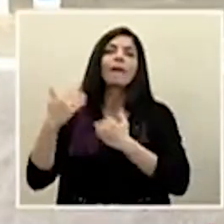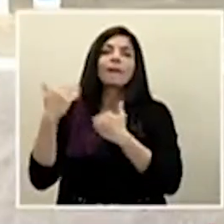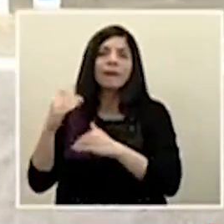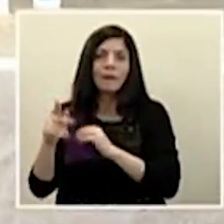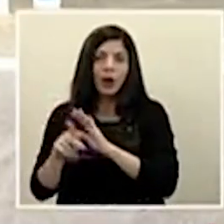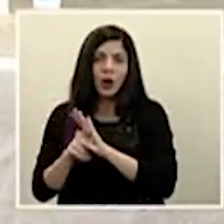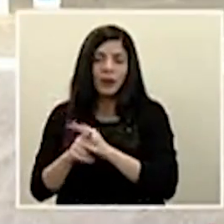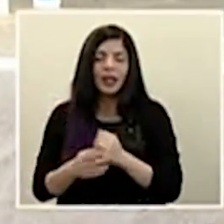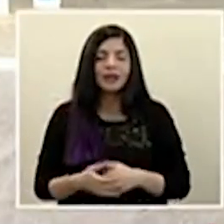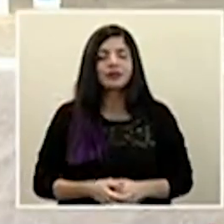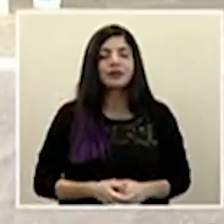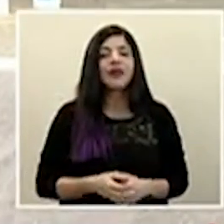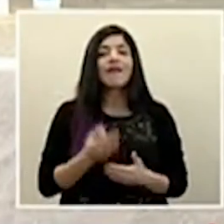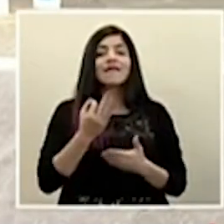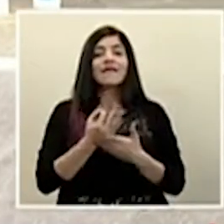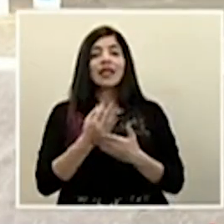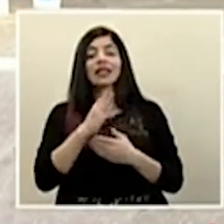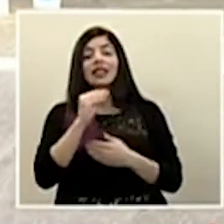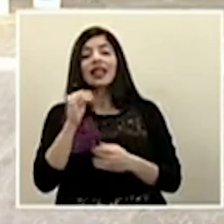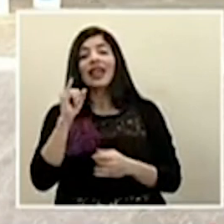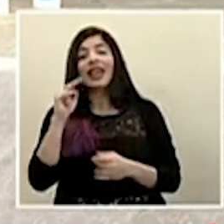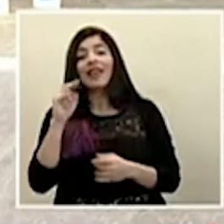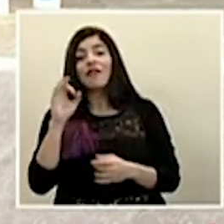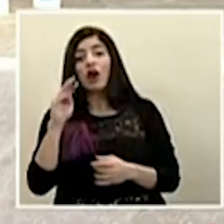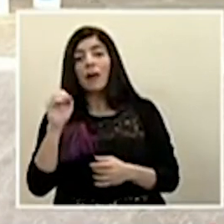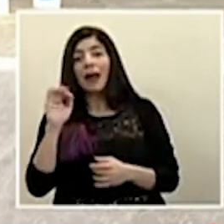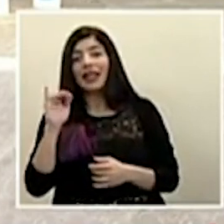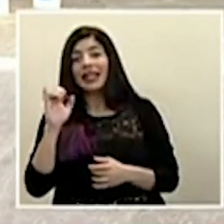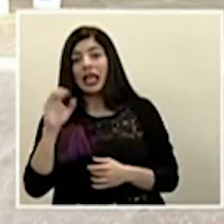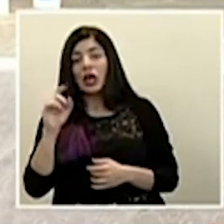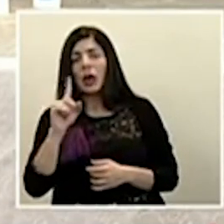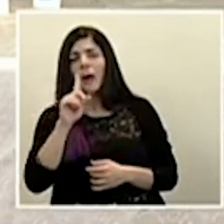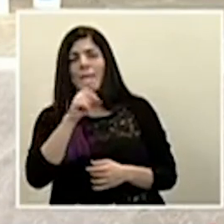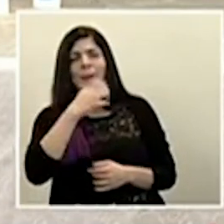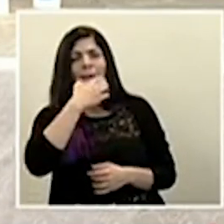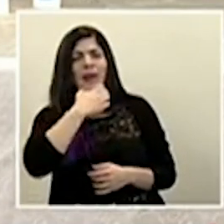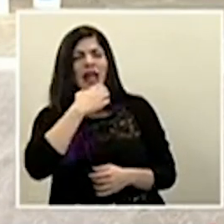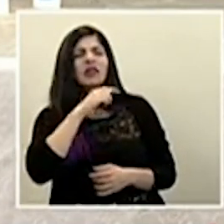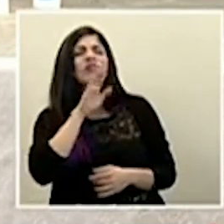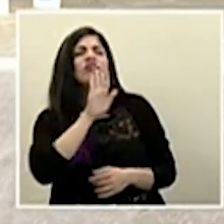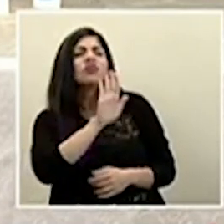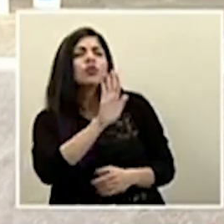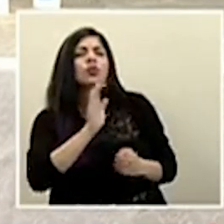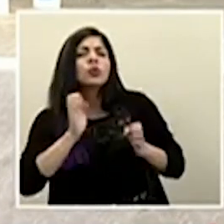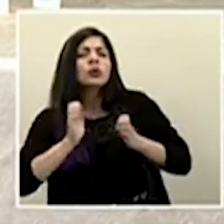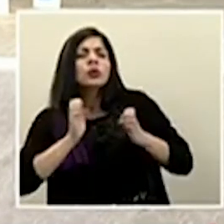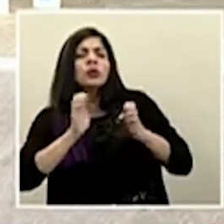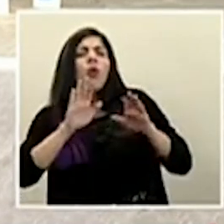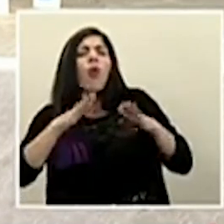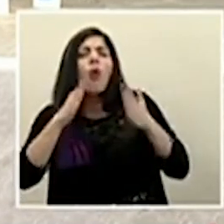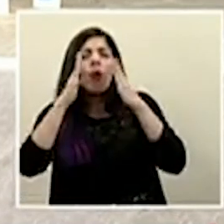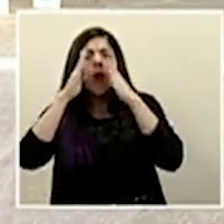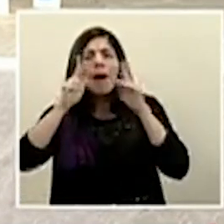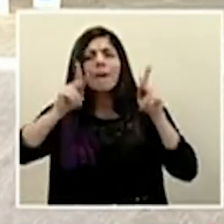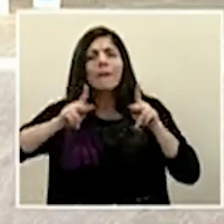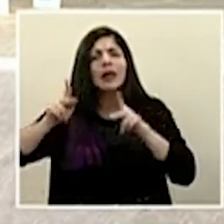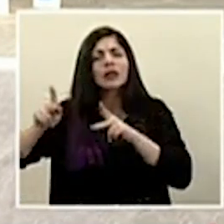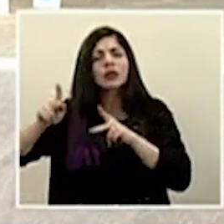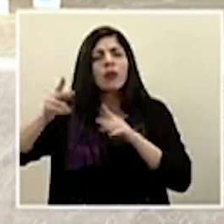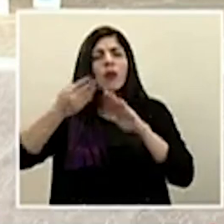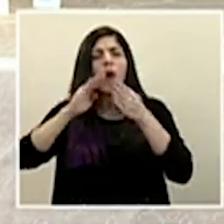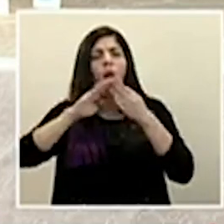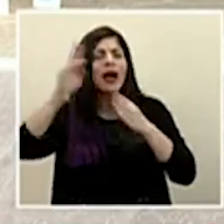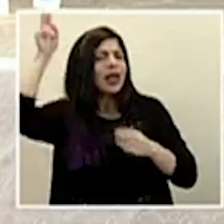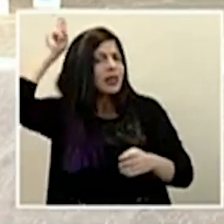El Financiero e Informatico consultan al doctor Macaya. ¿Cuál es la estrategia de atención de las poblaciones indígenas para evitar